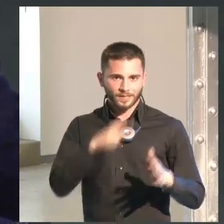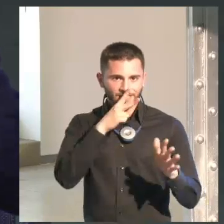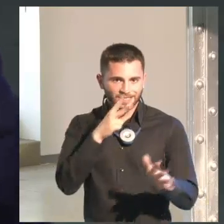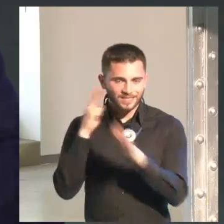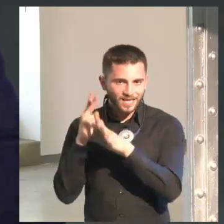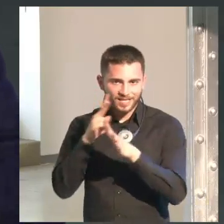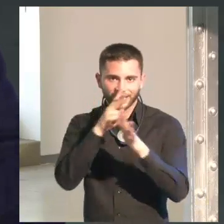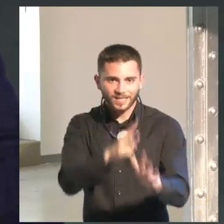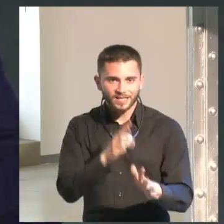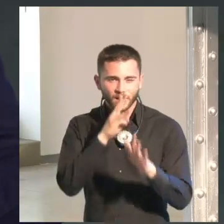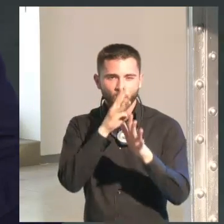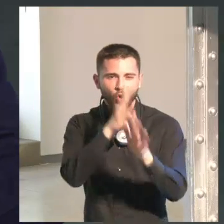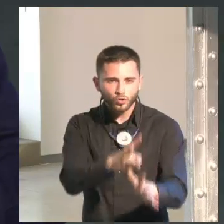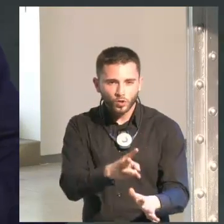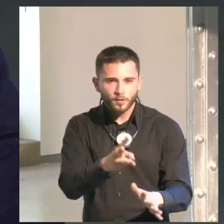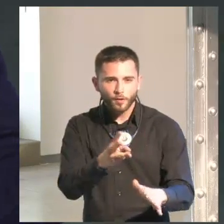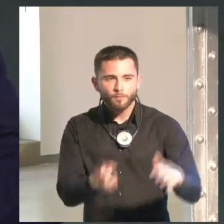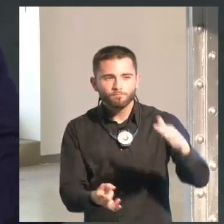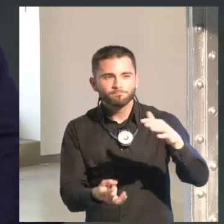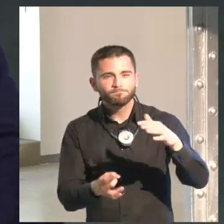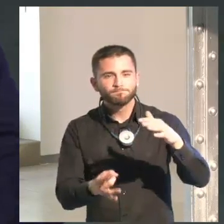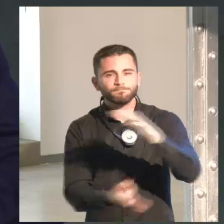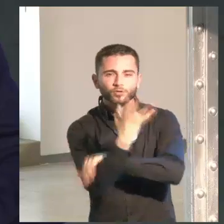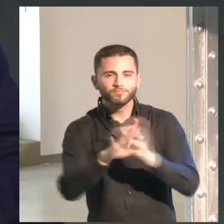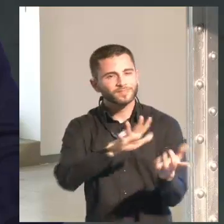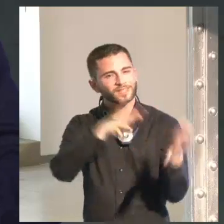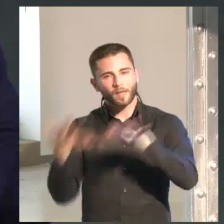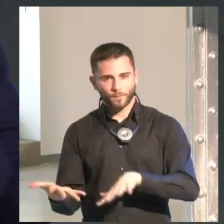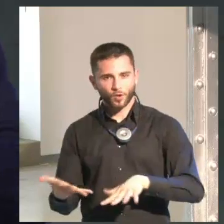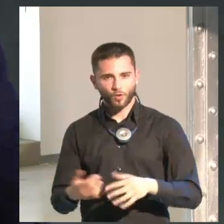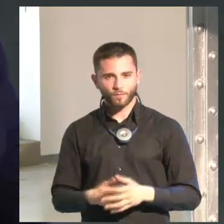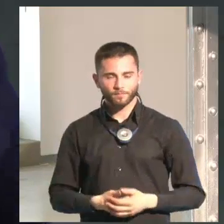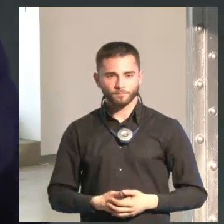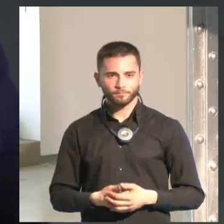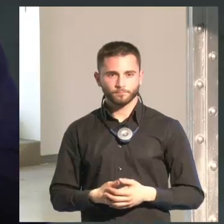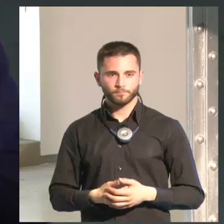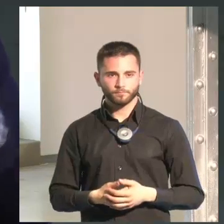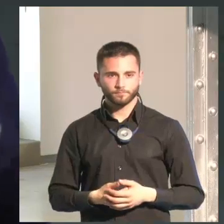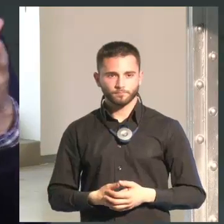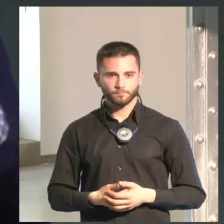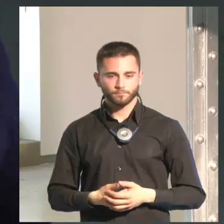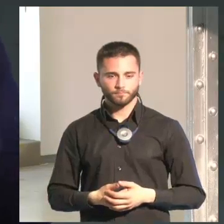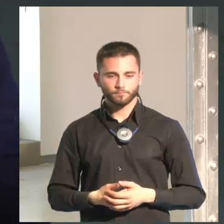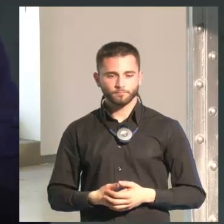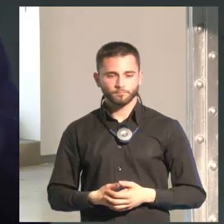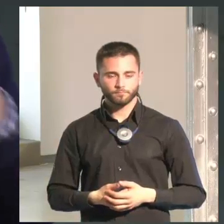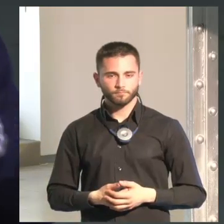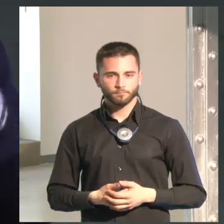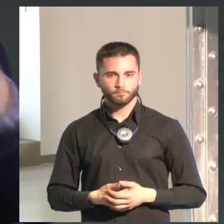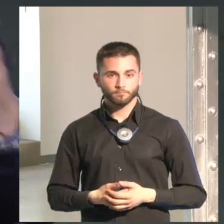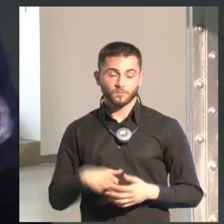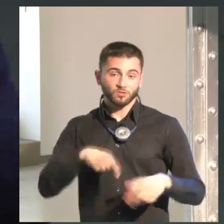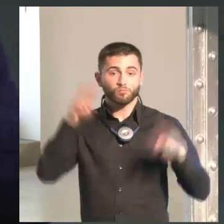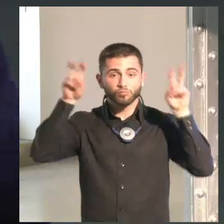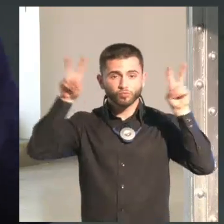ahí un cambio de tendencia. Entonces, la interoperabilidad es un tema en el que intentamos que las